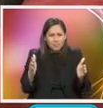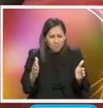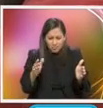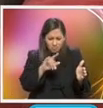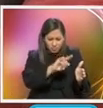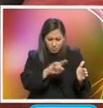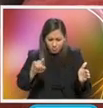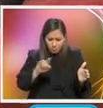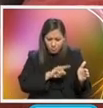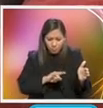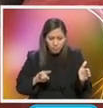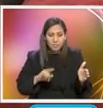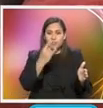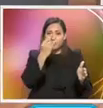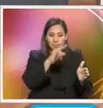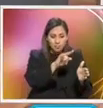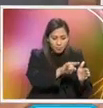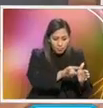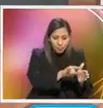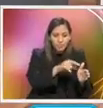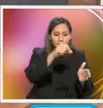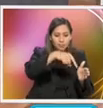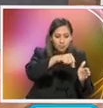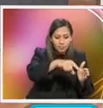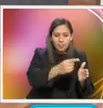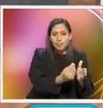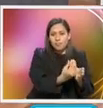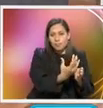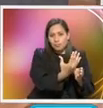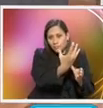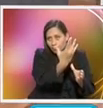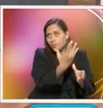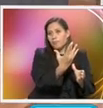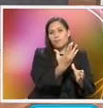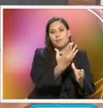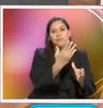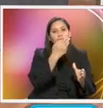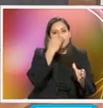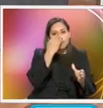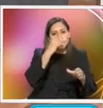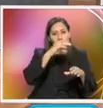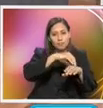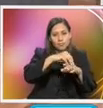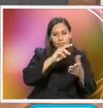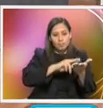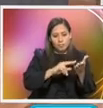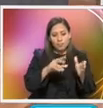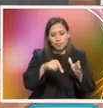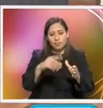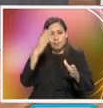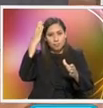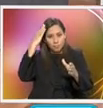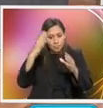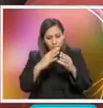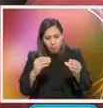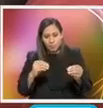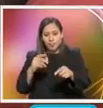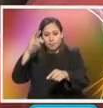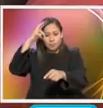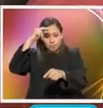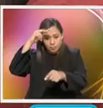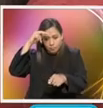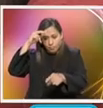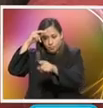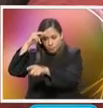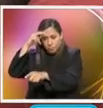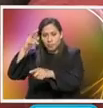aproximadamente y que en un cuadrito se cultiva brócoli, en otro calabaza, en otro zanahoria, en